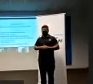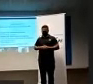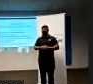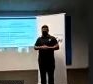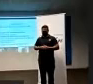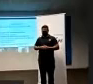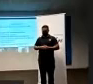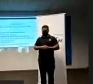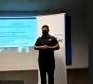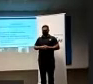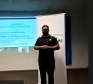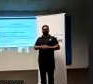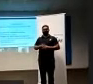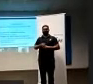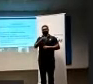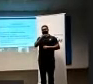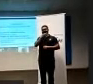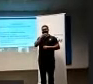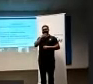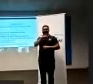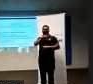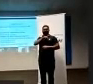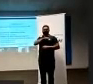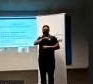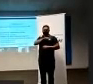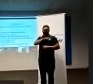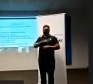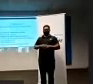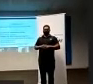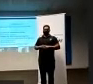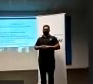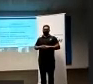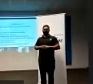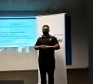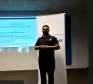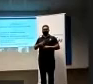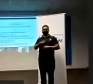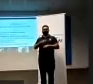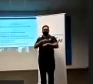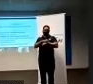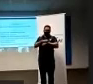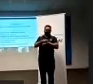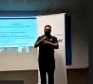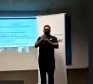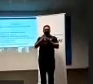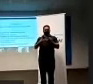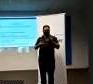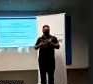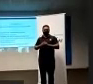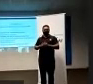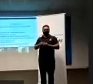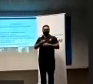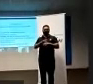antecedentes de alergia severa, antecedentes de sangrado, embarazo ante la falta de evidencia de seguridad, lactancia materna ante falta de evidencia de